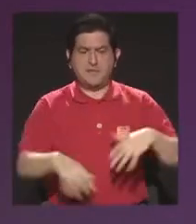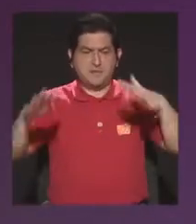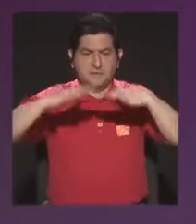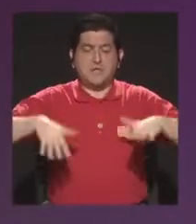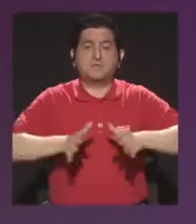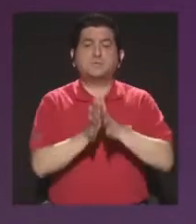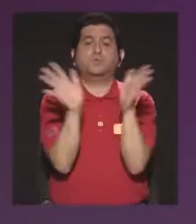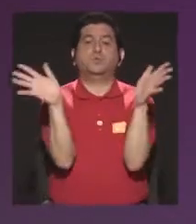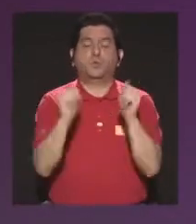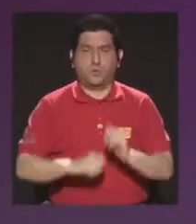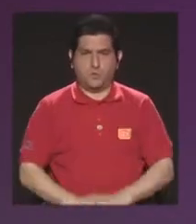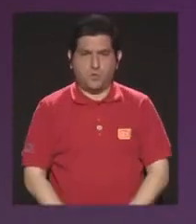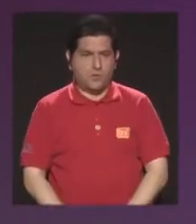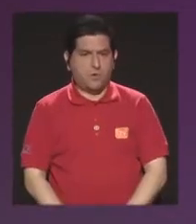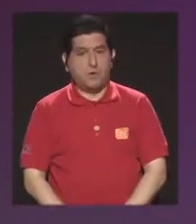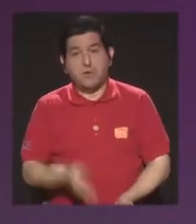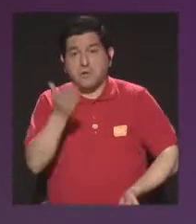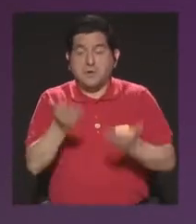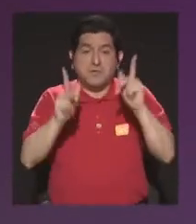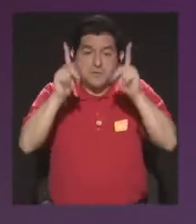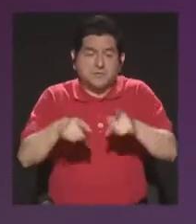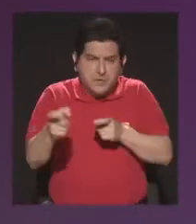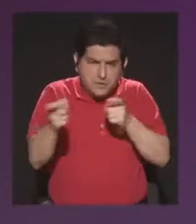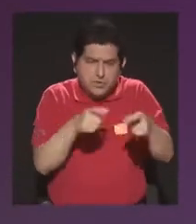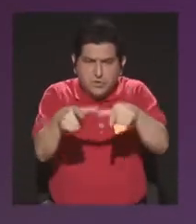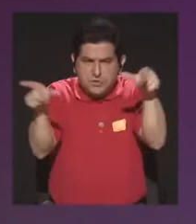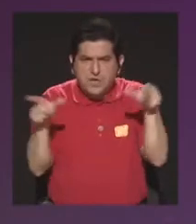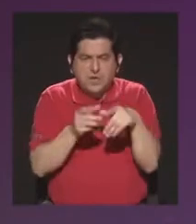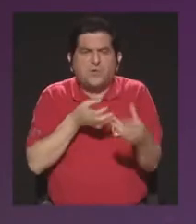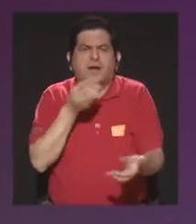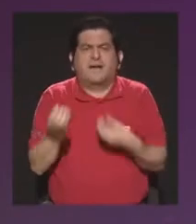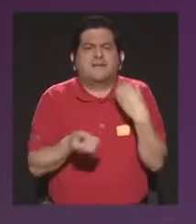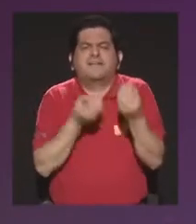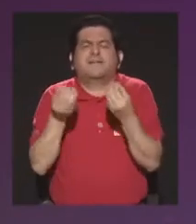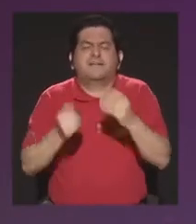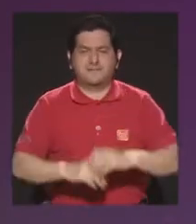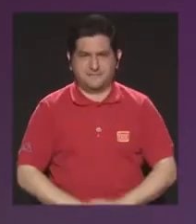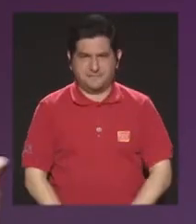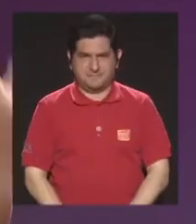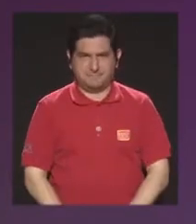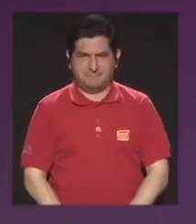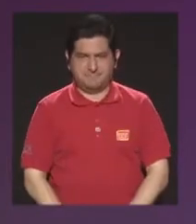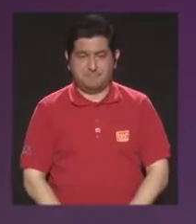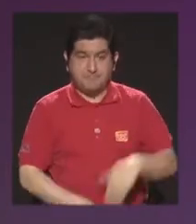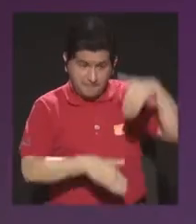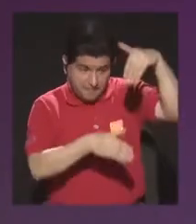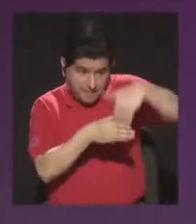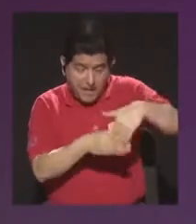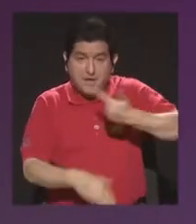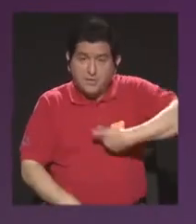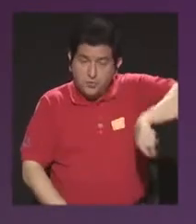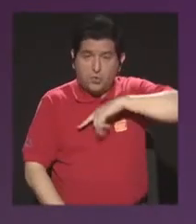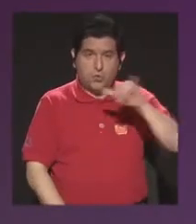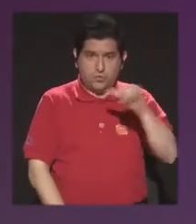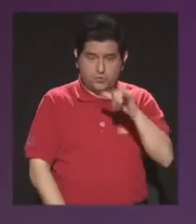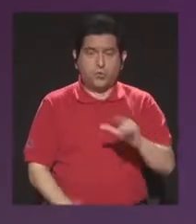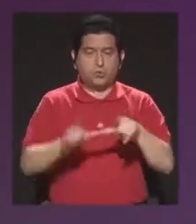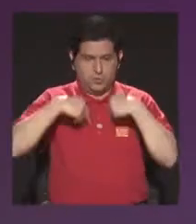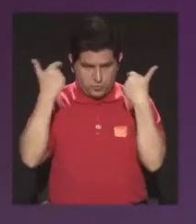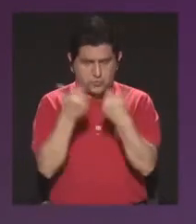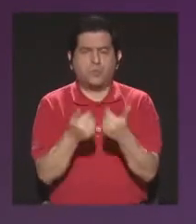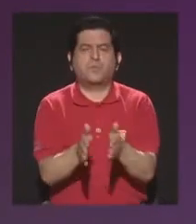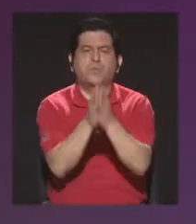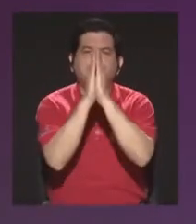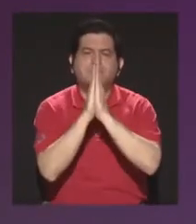espacio público? ¿Hay alguien controlando ese lugar? ¿Qué podemos hacer al respecto? Entonces, dentro de esto es que nosotros también como colectivo hacemos